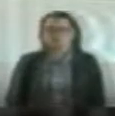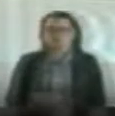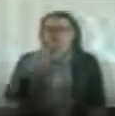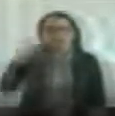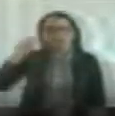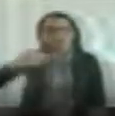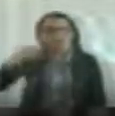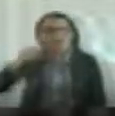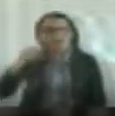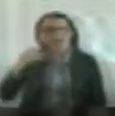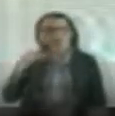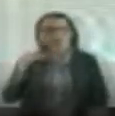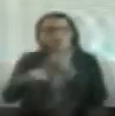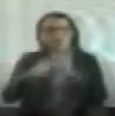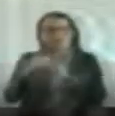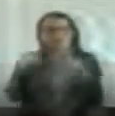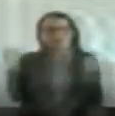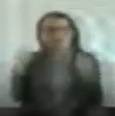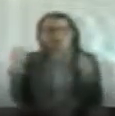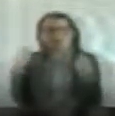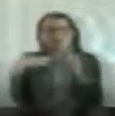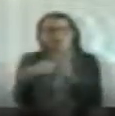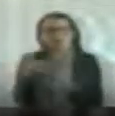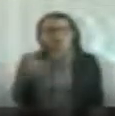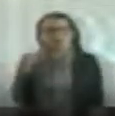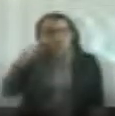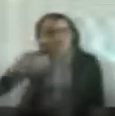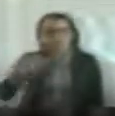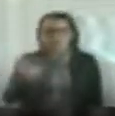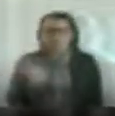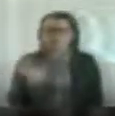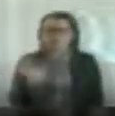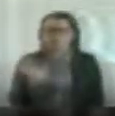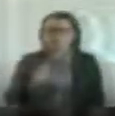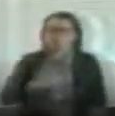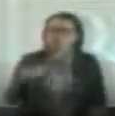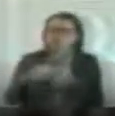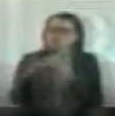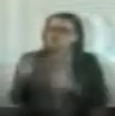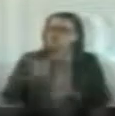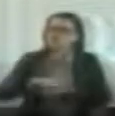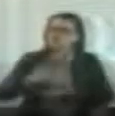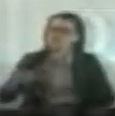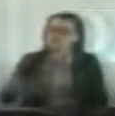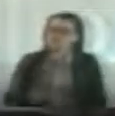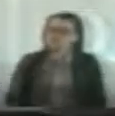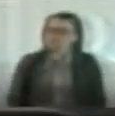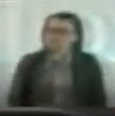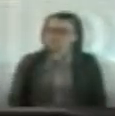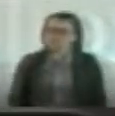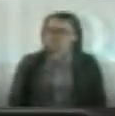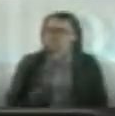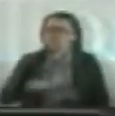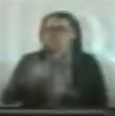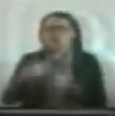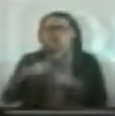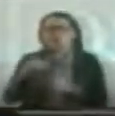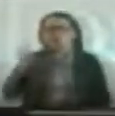internacionales. ¿Por qué sí Venezuela? ¿Por qué la campaña contra Venezuela? ¿Y por qué no México, por